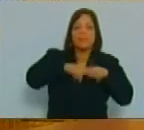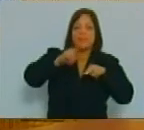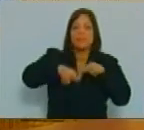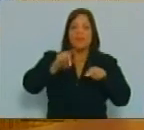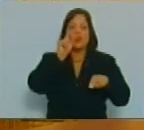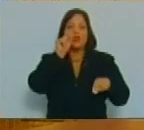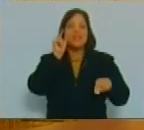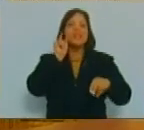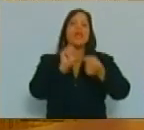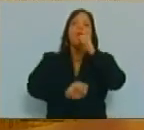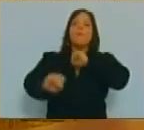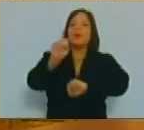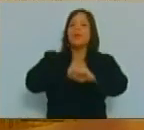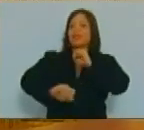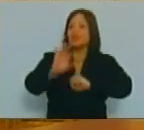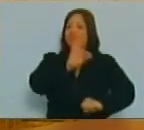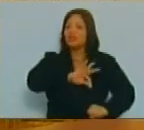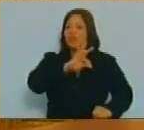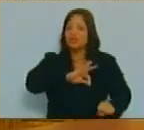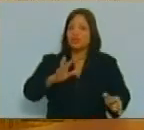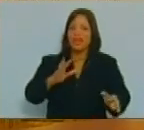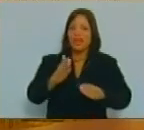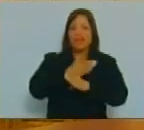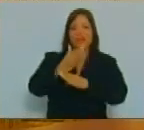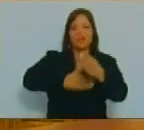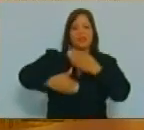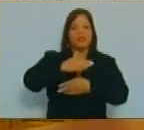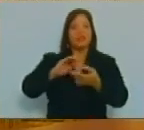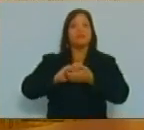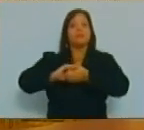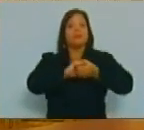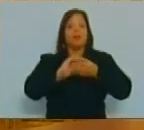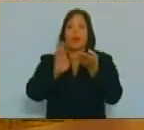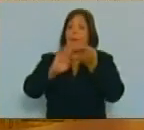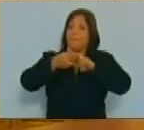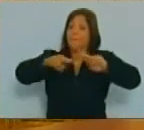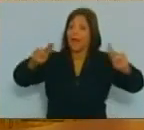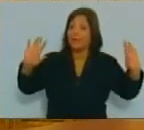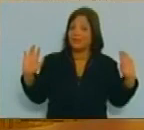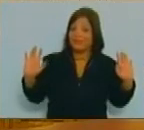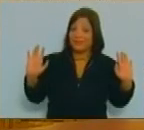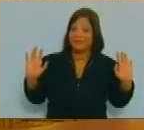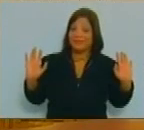tengan prevención integral social convivencia solidaria y por ende la paz